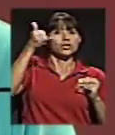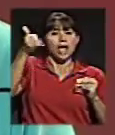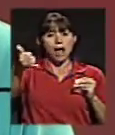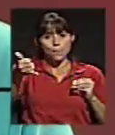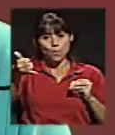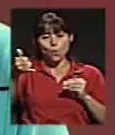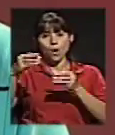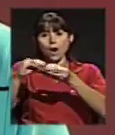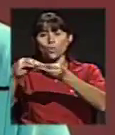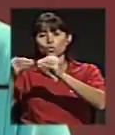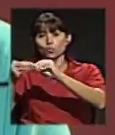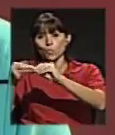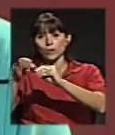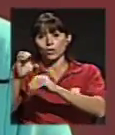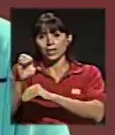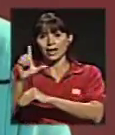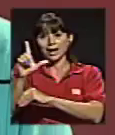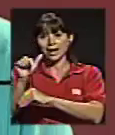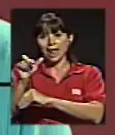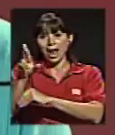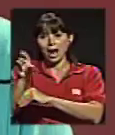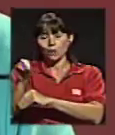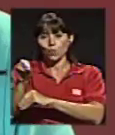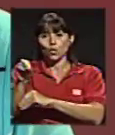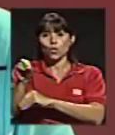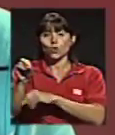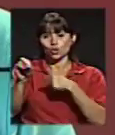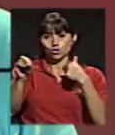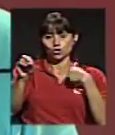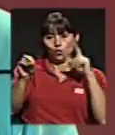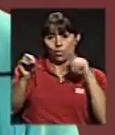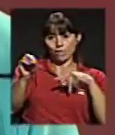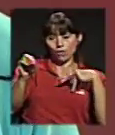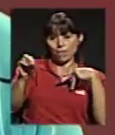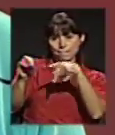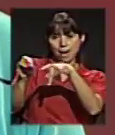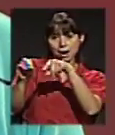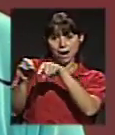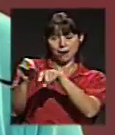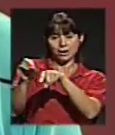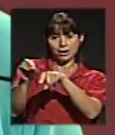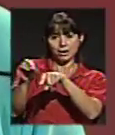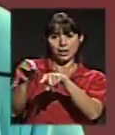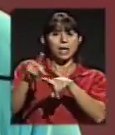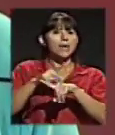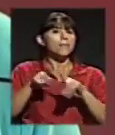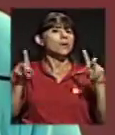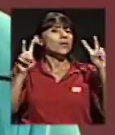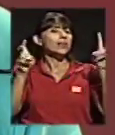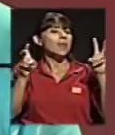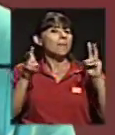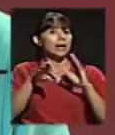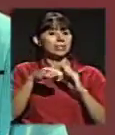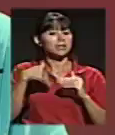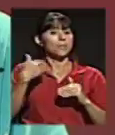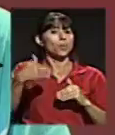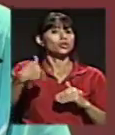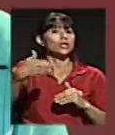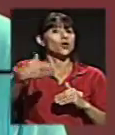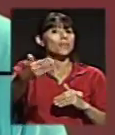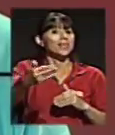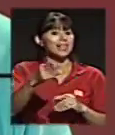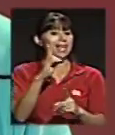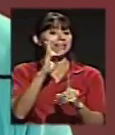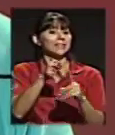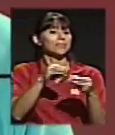número telefónico de Claro, yo tengo que pagar. El tema es que si posteriormente ese mismo número que es del ICE